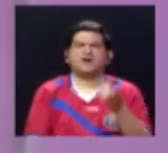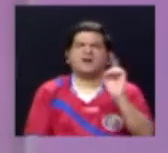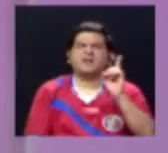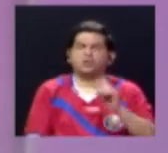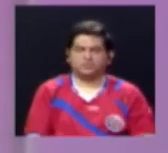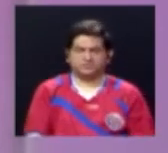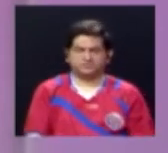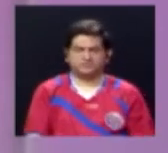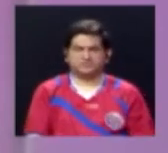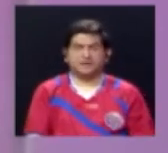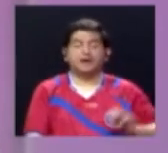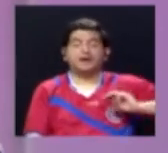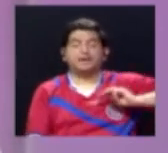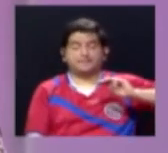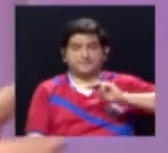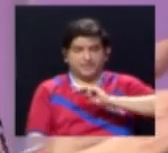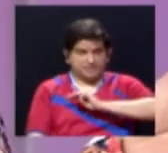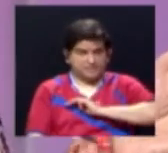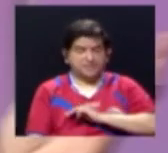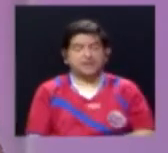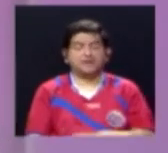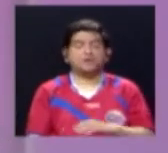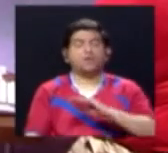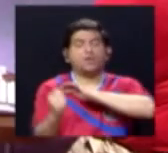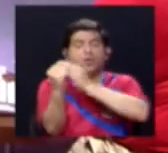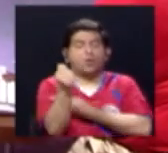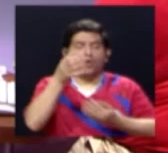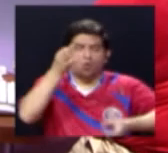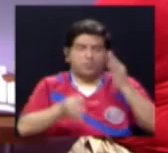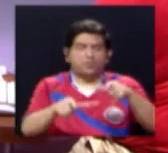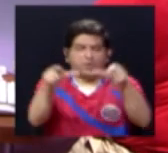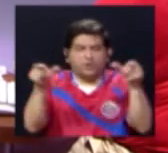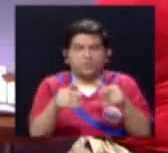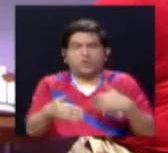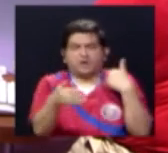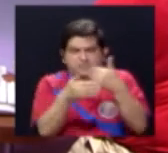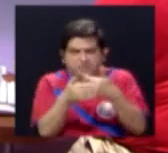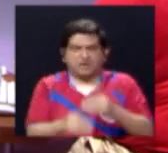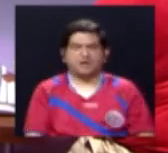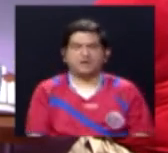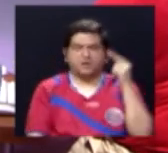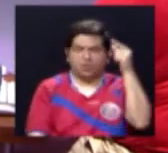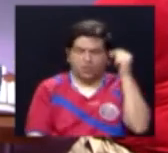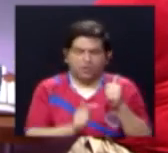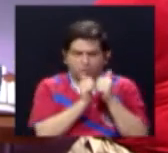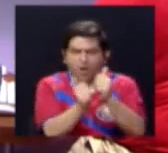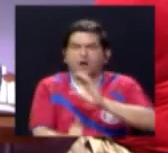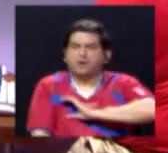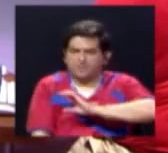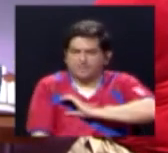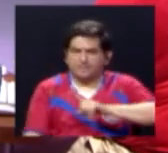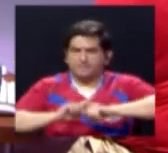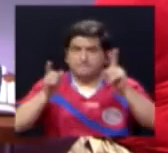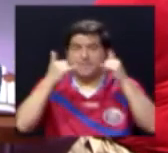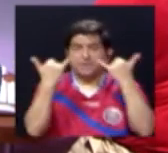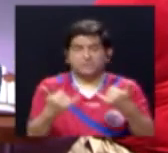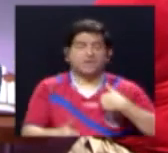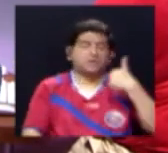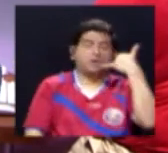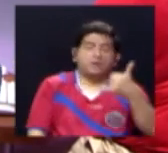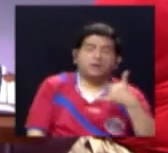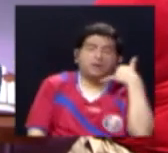en el ministerio en el poder judicial el lugar que nos quede más cerca lo lógico es que la acompañe la policía pero si ya me